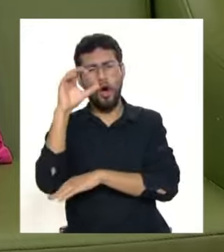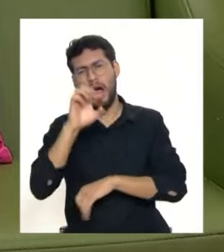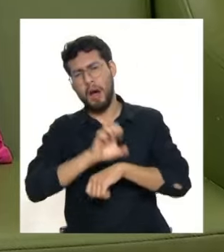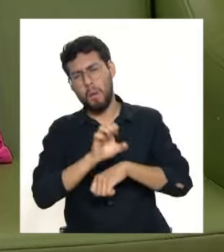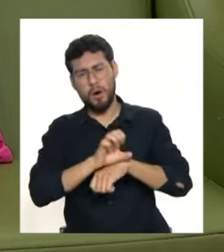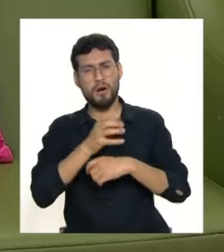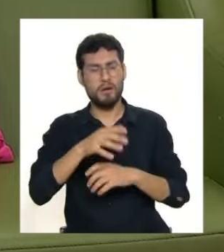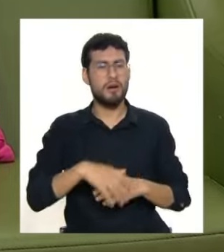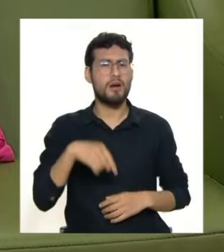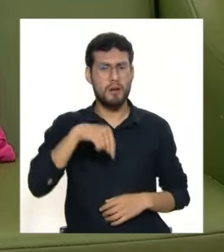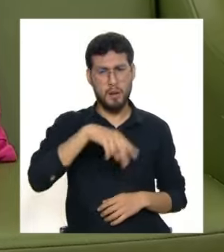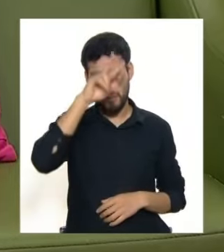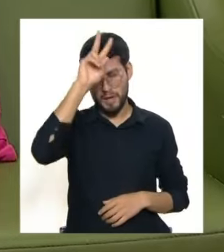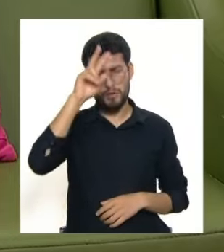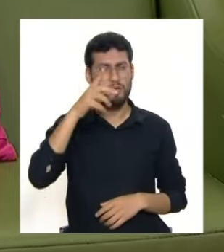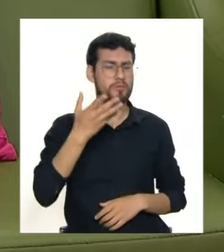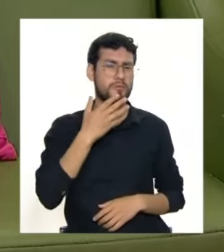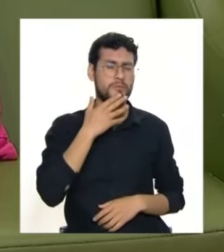Ecuador, aquí mismo Perú,